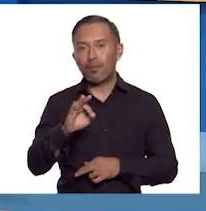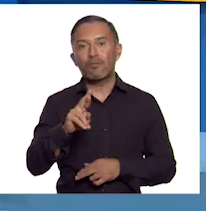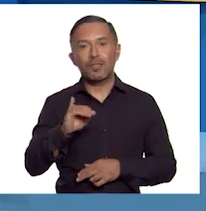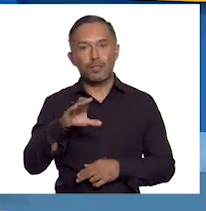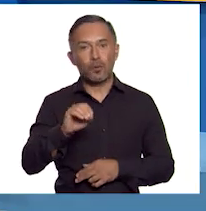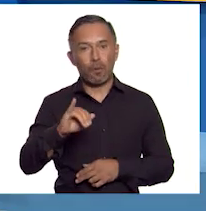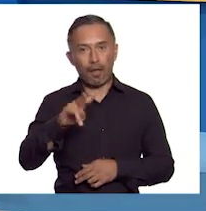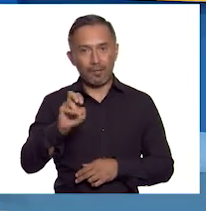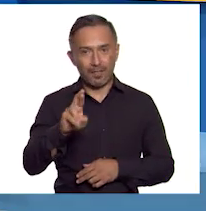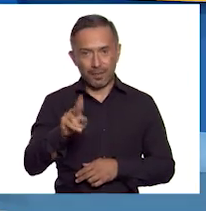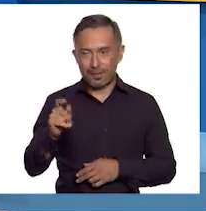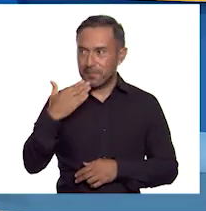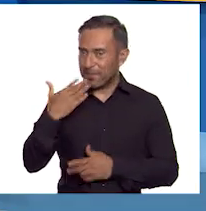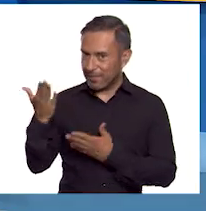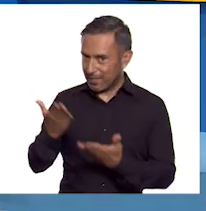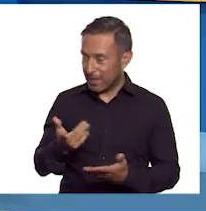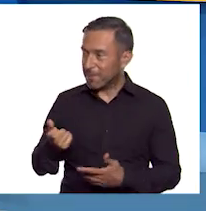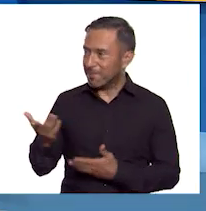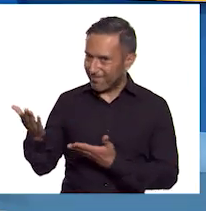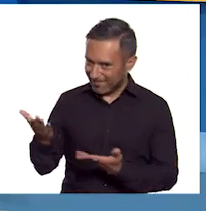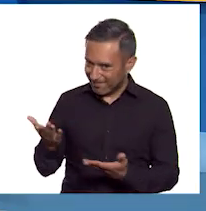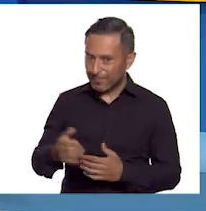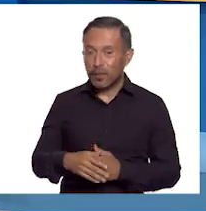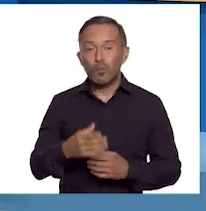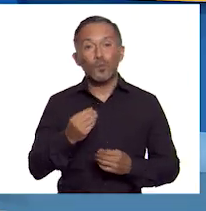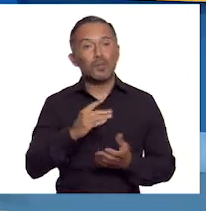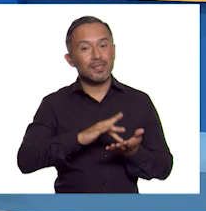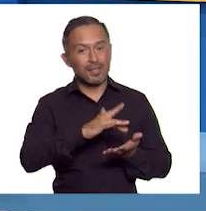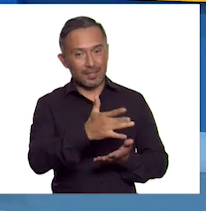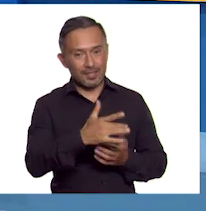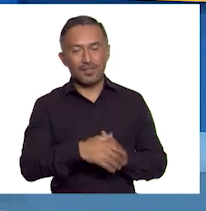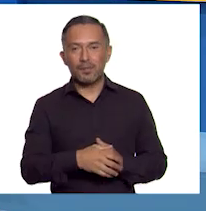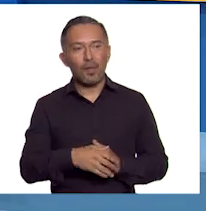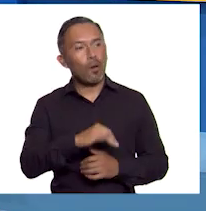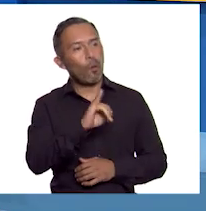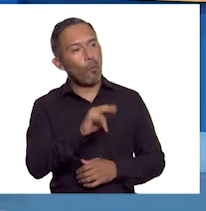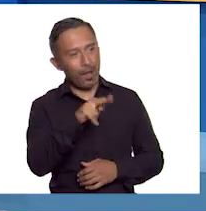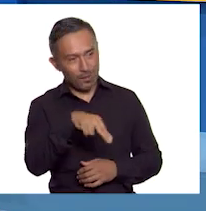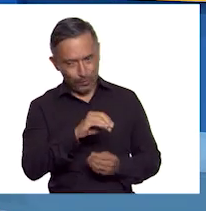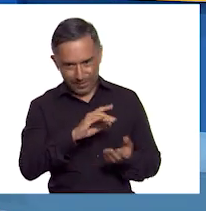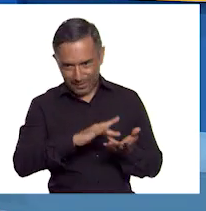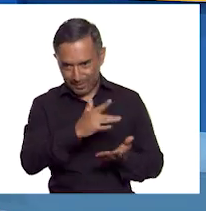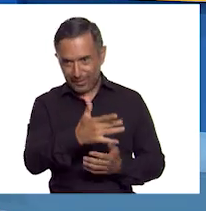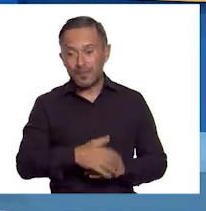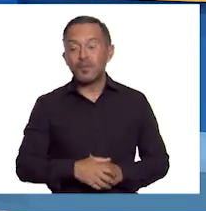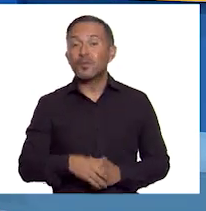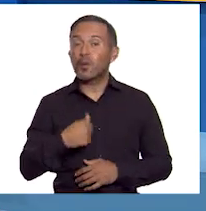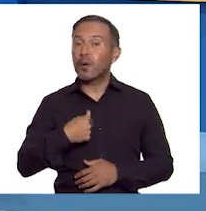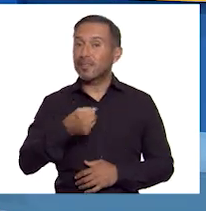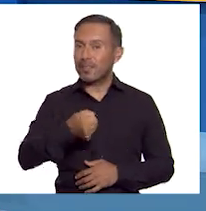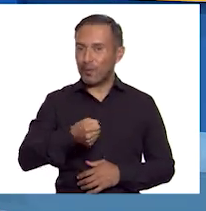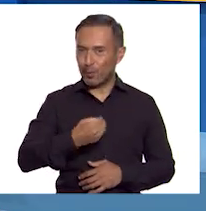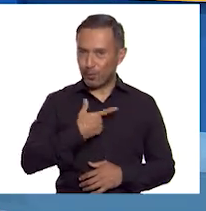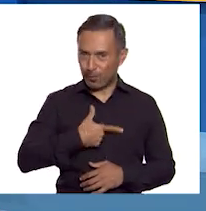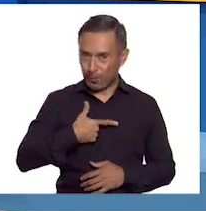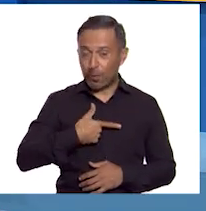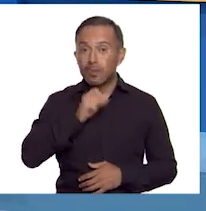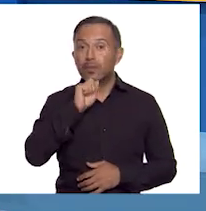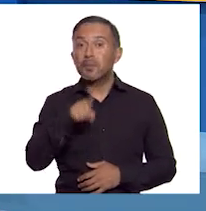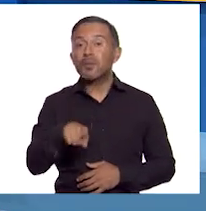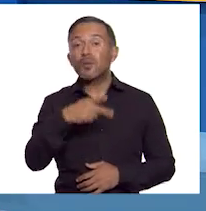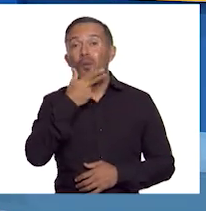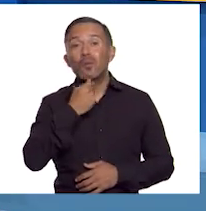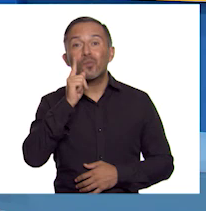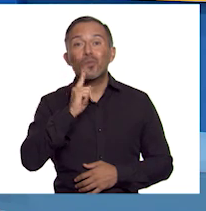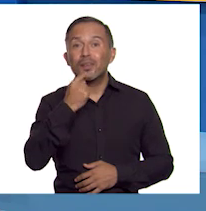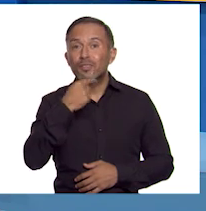Javier Olivares. Profesor, bienvenido, qué gusto tenerlo. Muchas gracias, Juan. Me da mucho gusto saludarte y saludar a los niños y las niñas